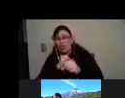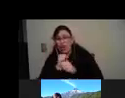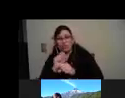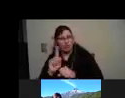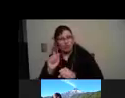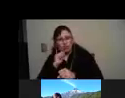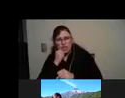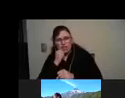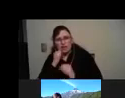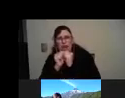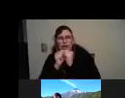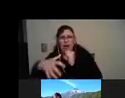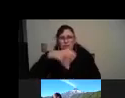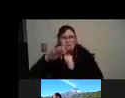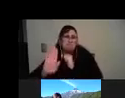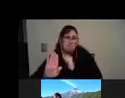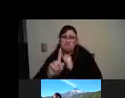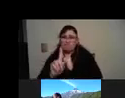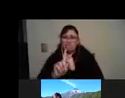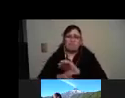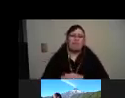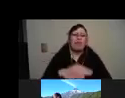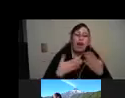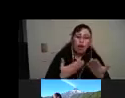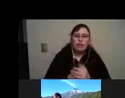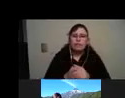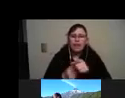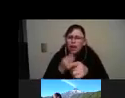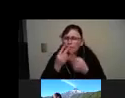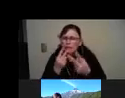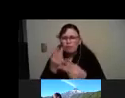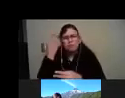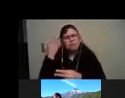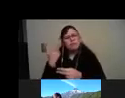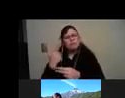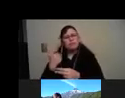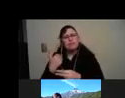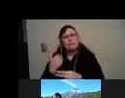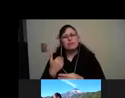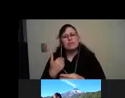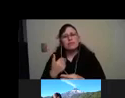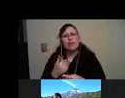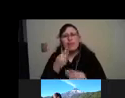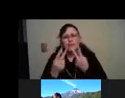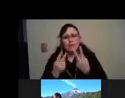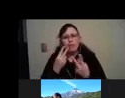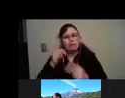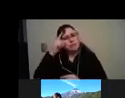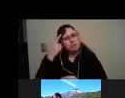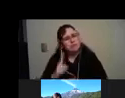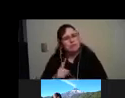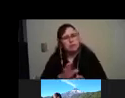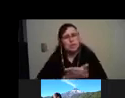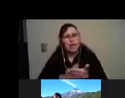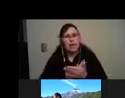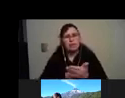¿Ya? Y puede ser lesiones, al igual que como vimos en lo que va del semestre, pueden ser una lesión a